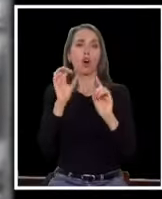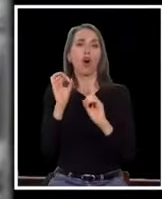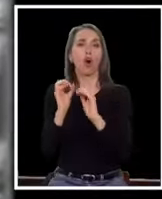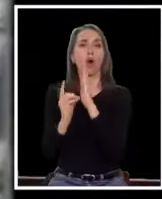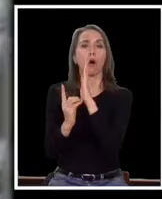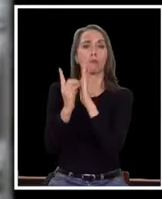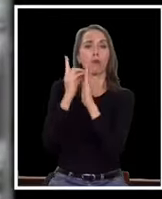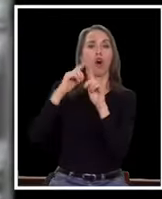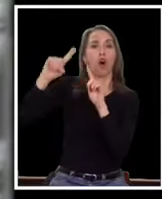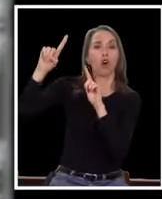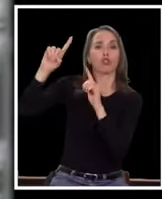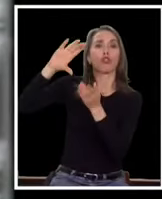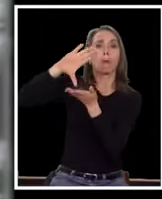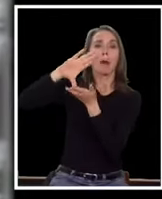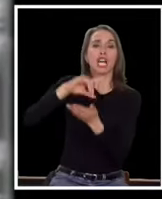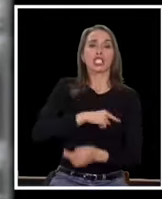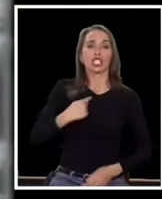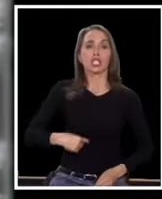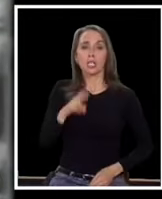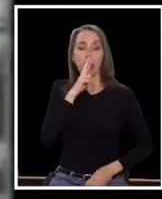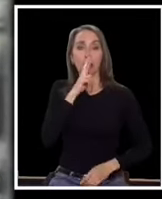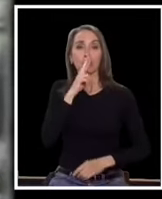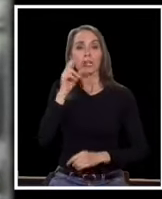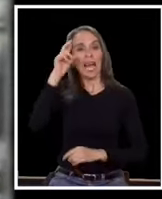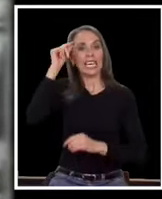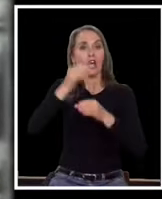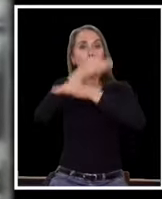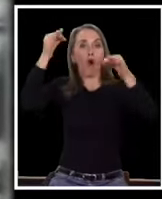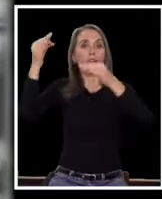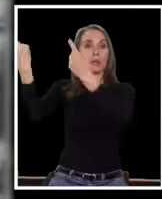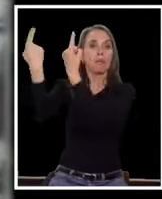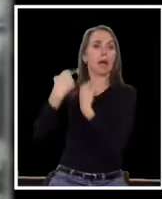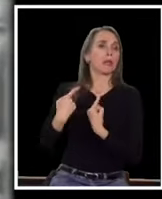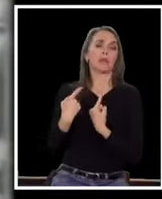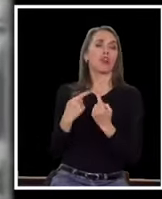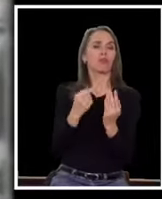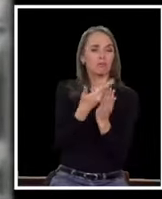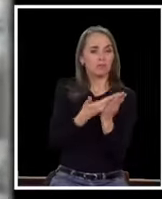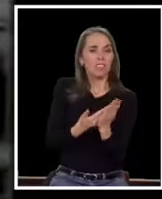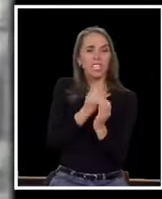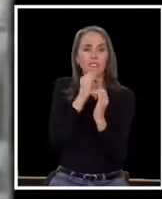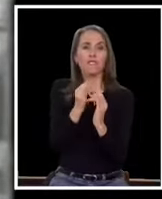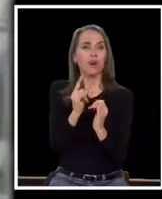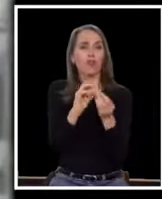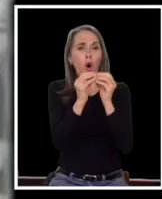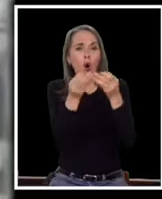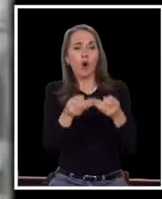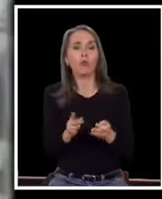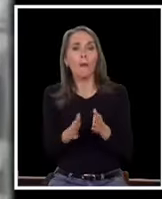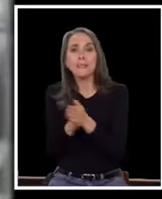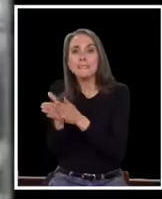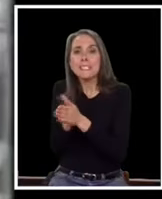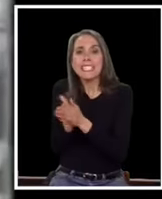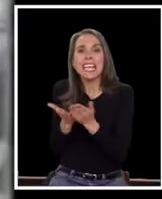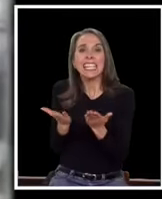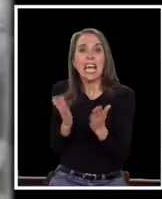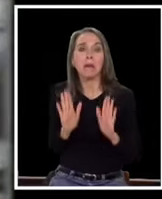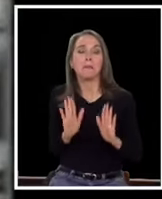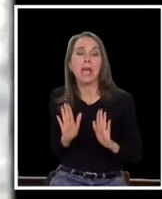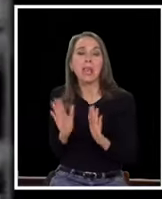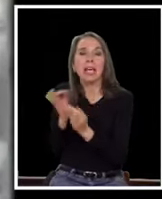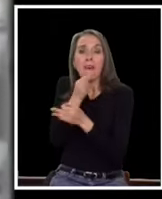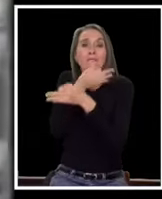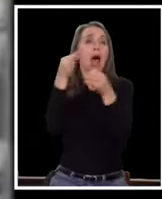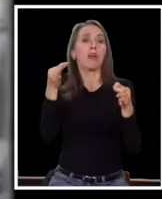importante de adversarios como China o Rusia. Un documento que, si bien no es concluyente, había causado expectación en el último